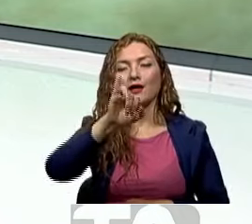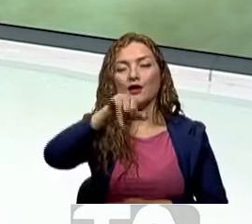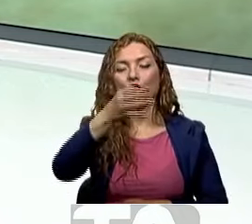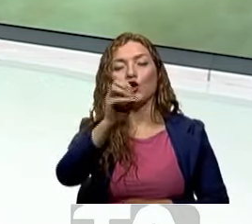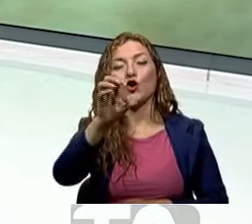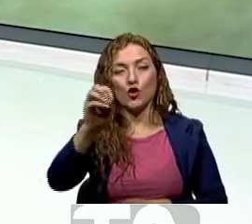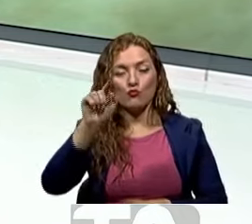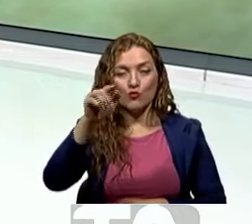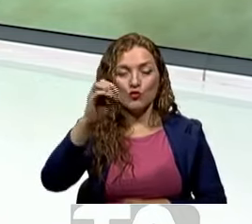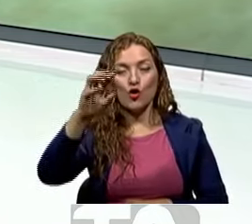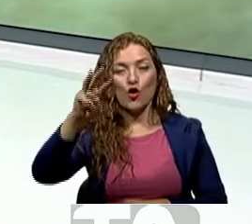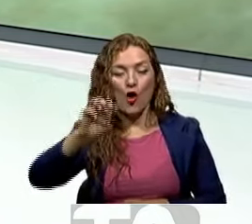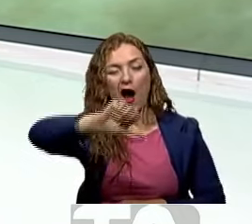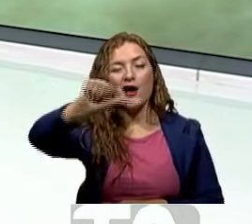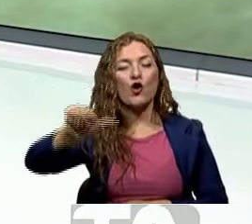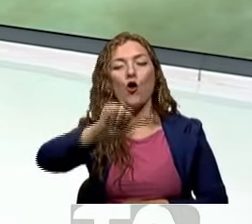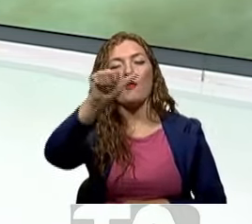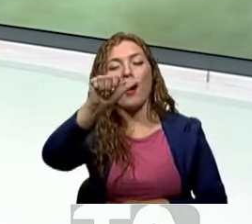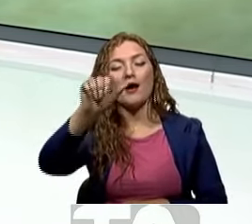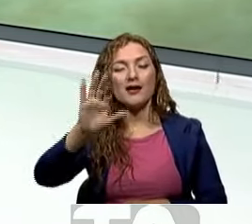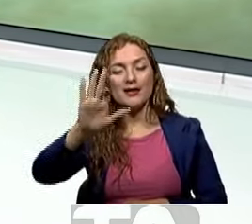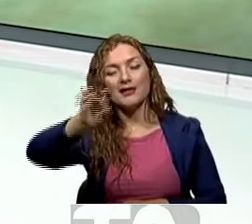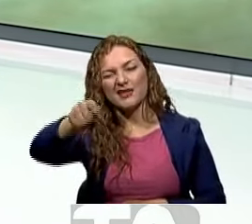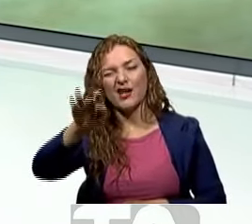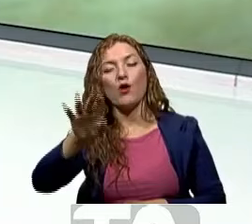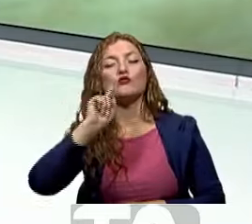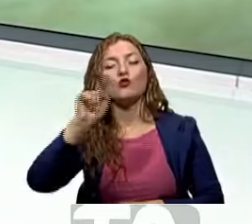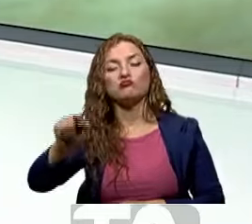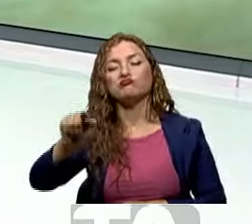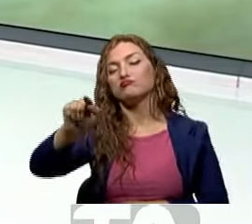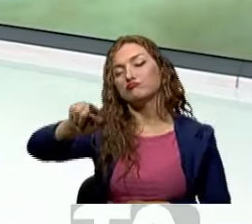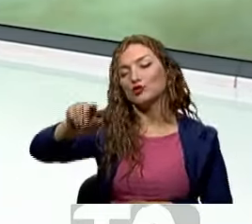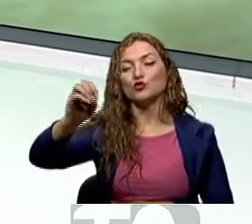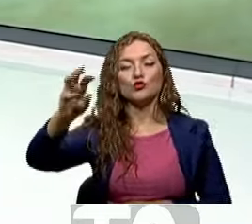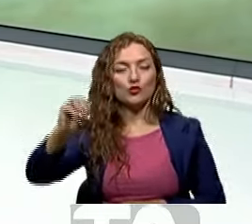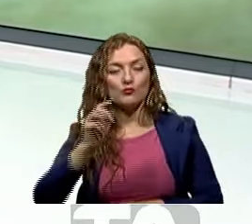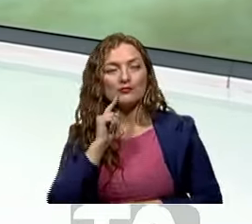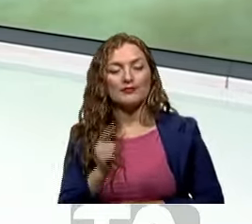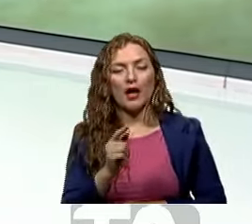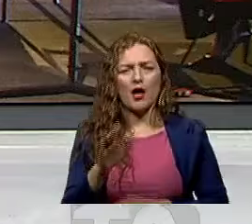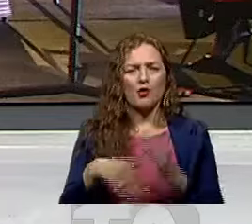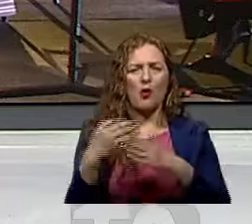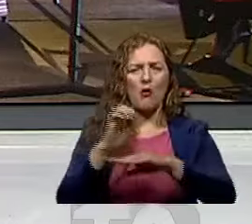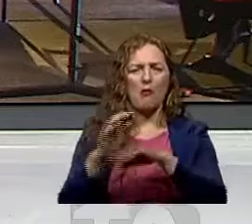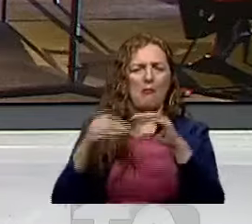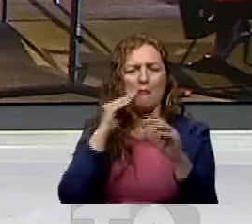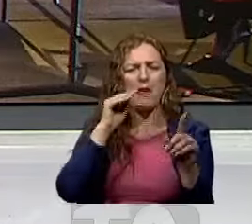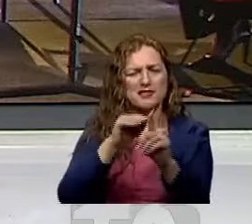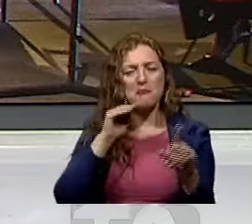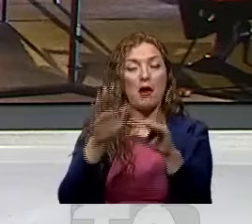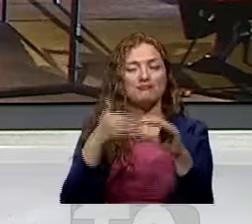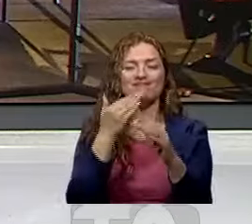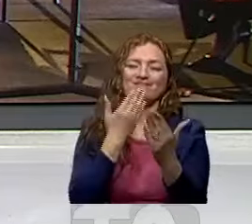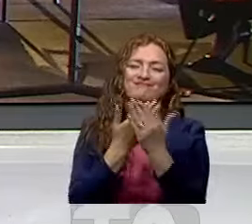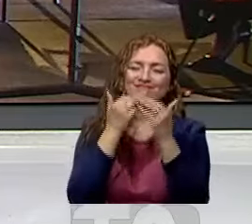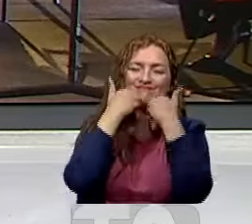defeijo@teleamazonas.com. Me han llegado varios mensajes en esta semana de todo el Ecuador. Gracias por su cariño. Y empezamos con los eventos, porque el Coro